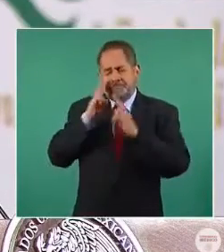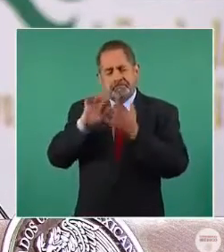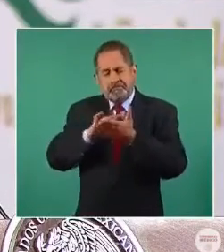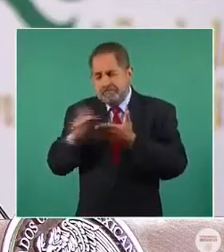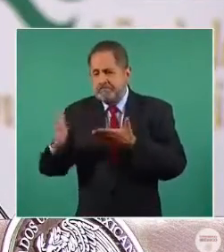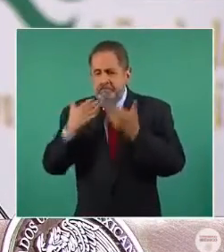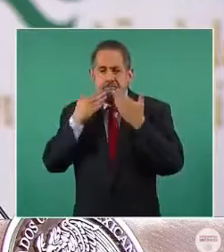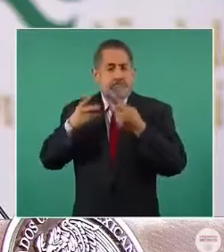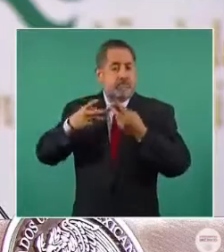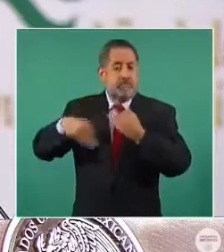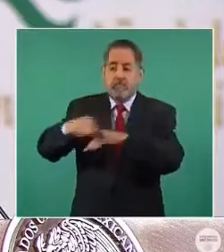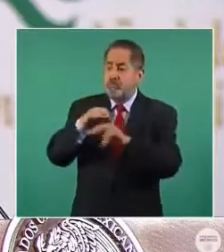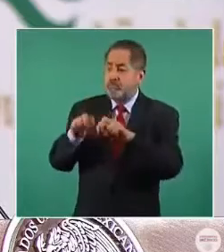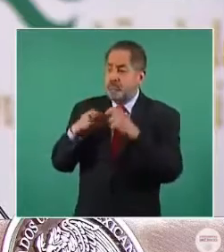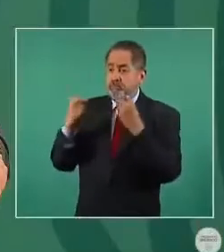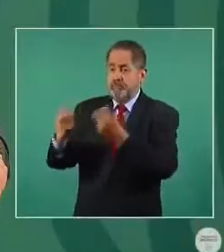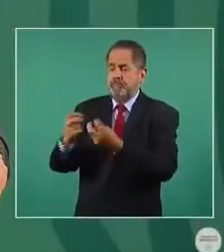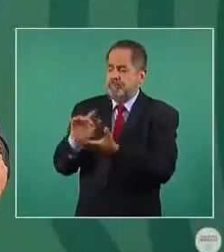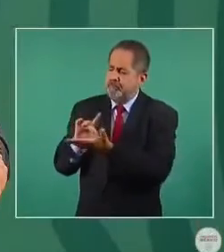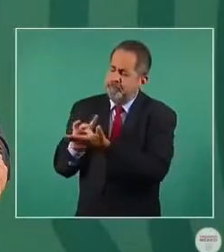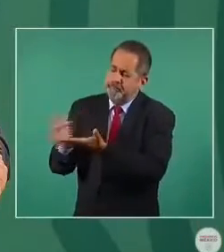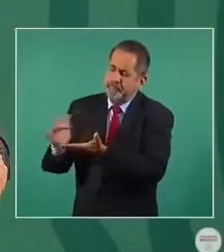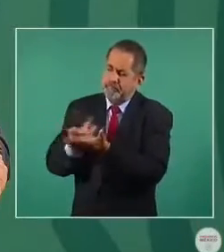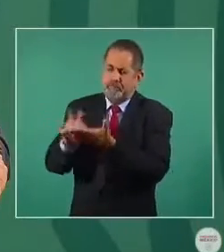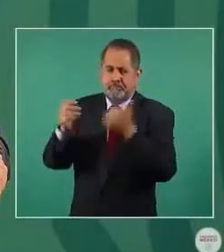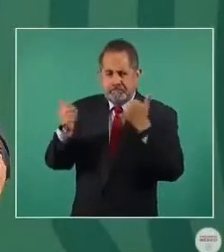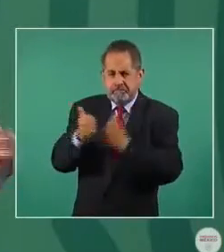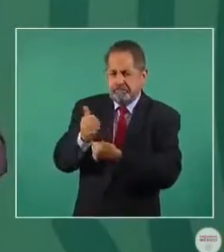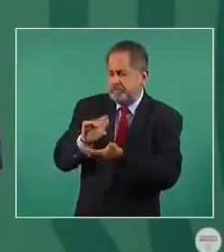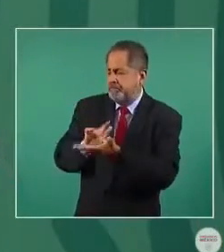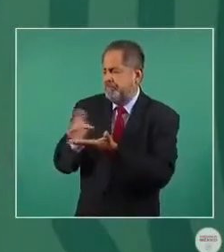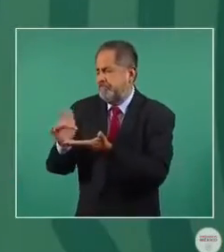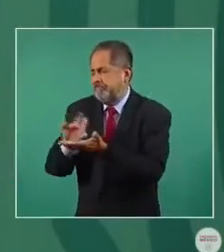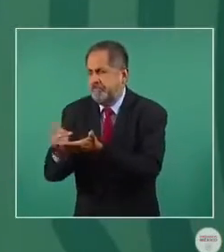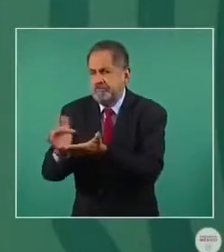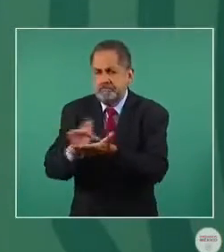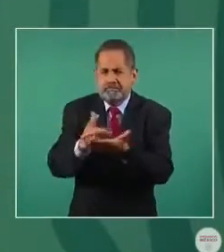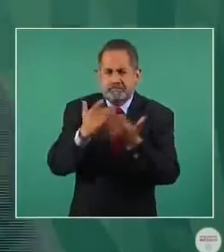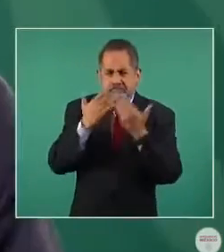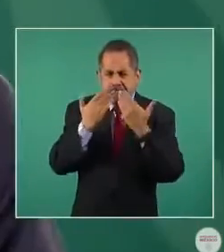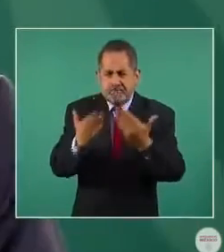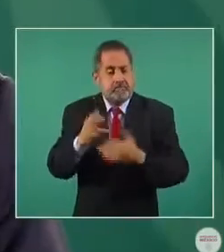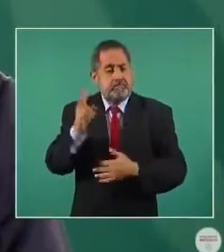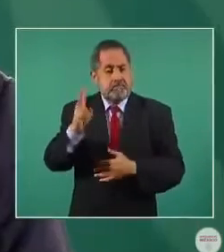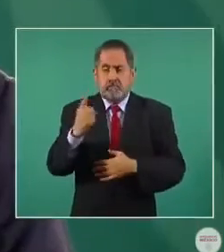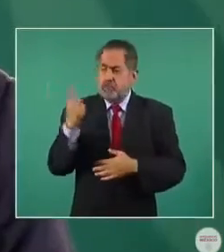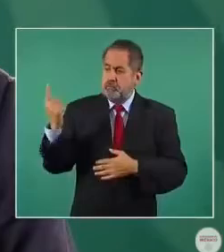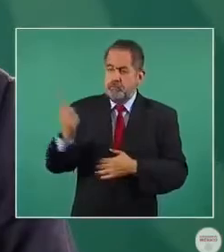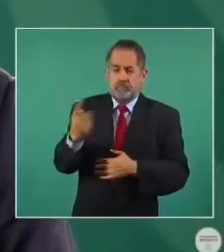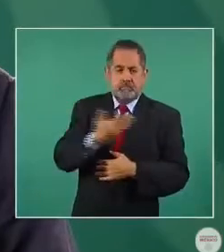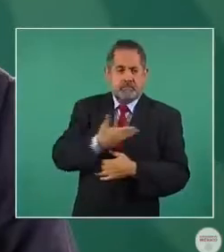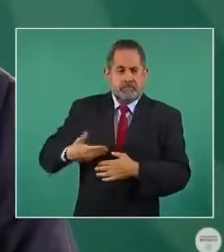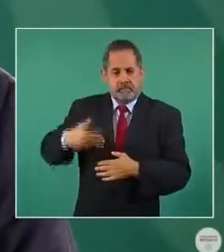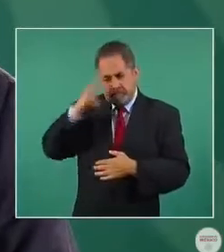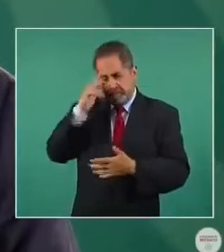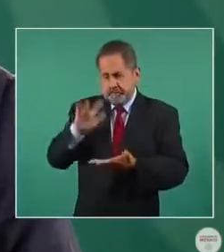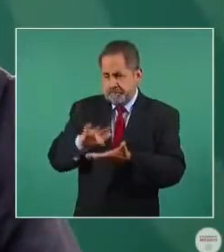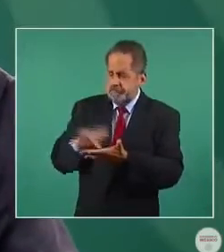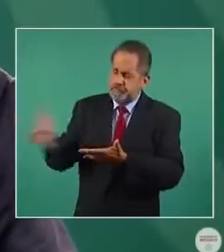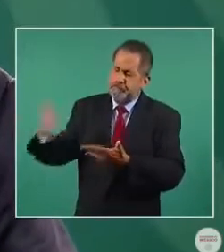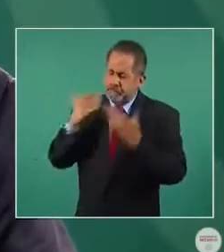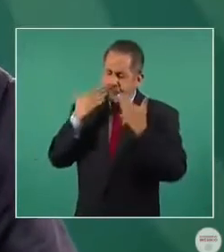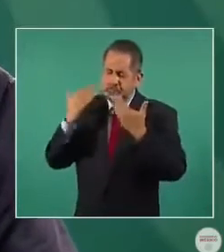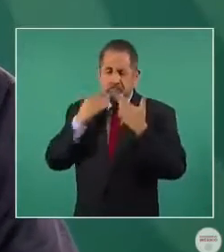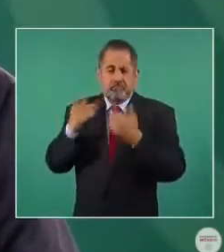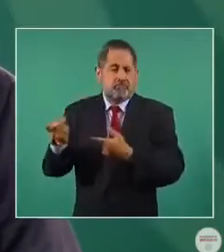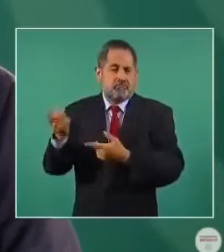todo el gabinete al que serví, pero sobre todo muy agradecido con el presidente de la República, porque